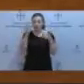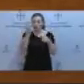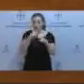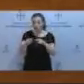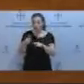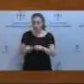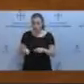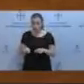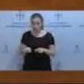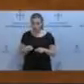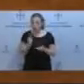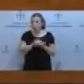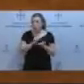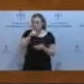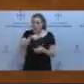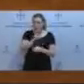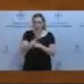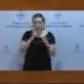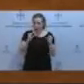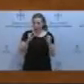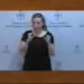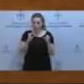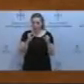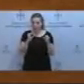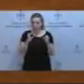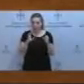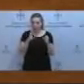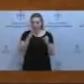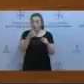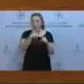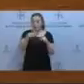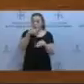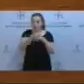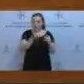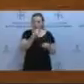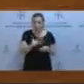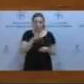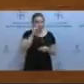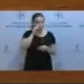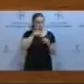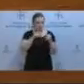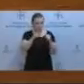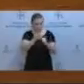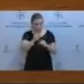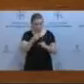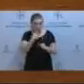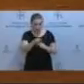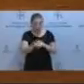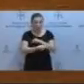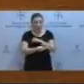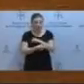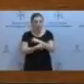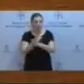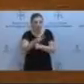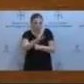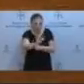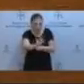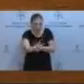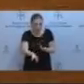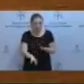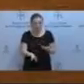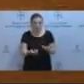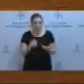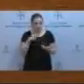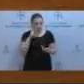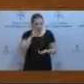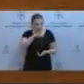repetido muchísimas veces en esta Cámara, porque usted, por supuesto, ¿se han hecho cosas bien en el turismo de Asturias? Si se lo digo yo, ¿se han hecho medidas buenas? Sí, a mí no me cuesta